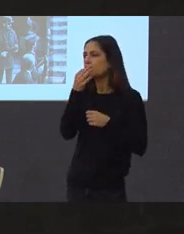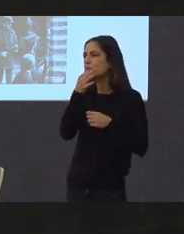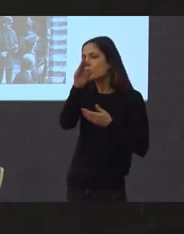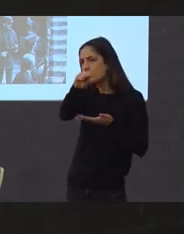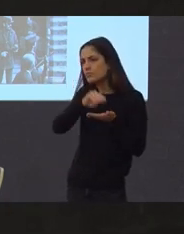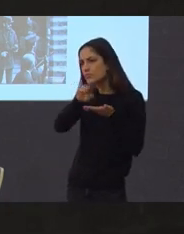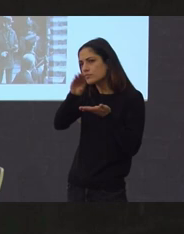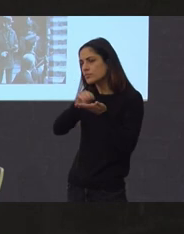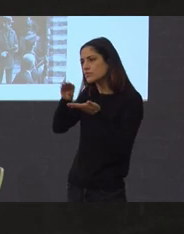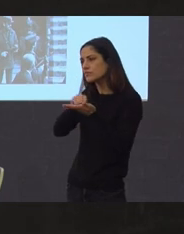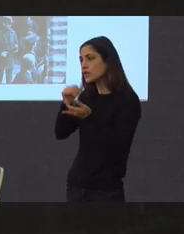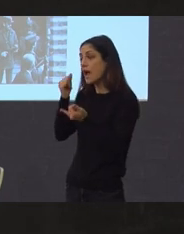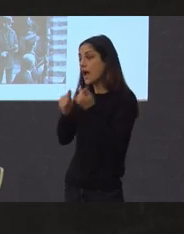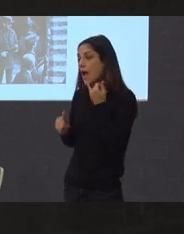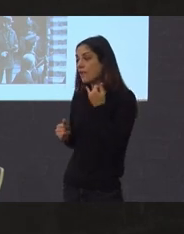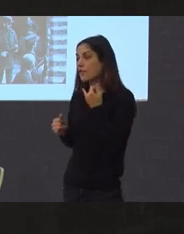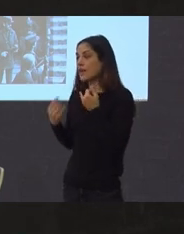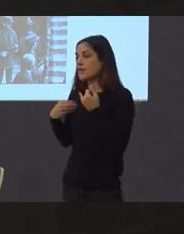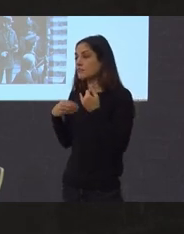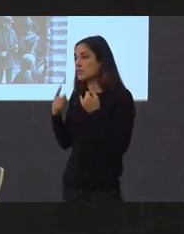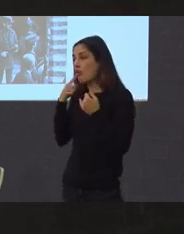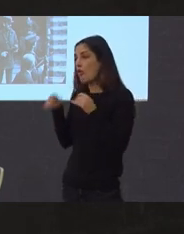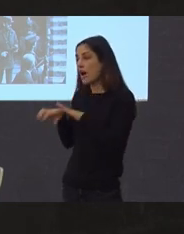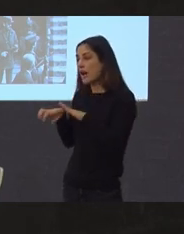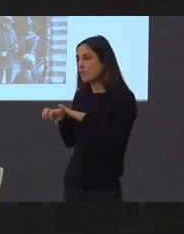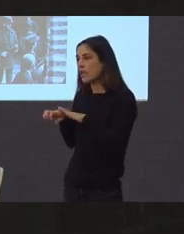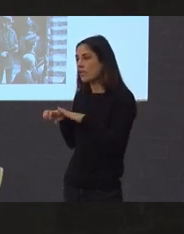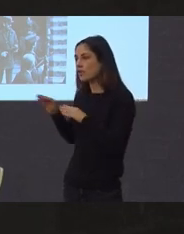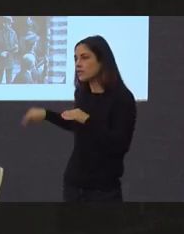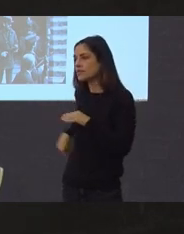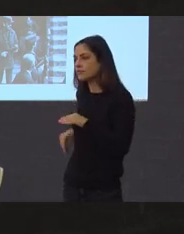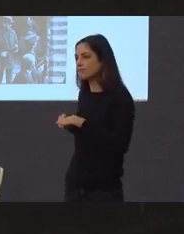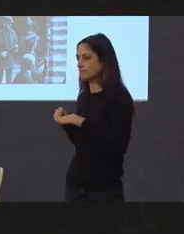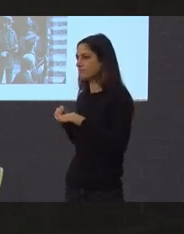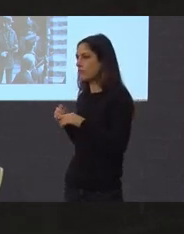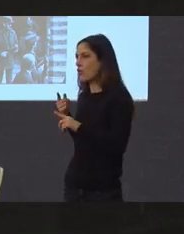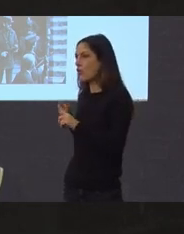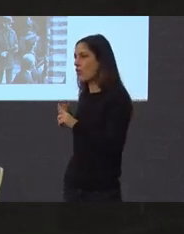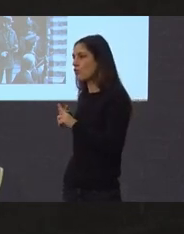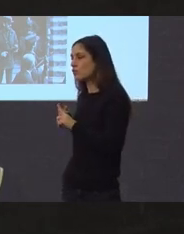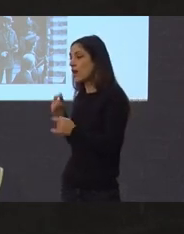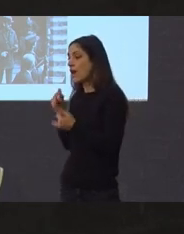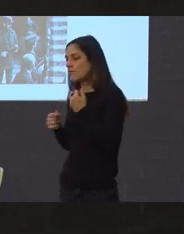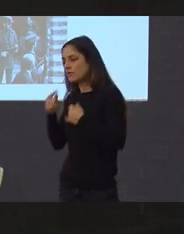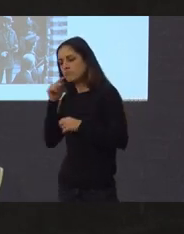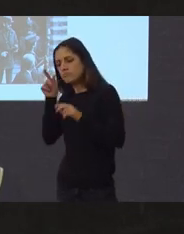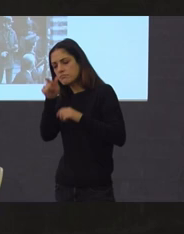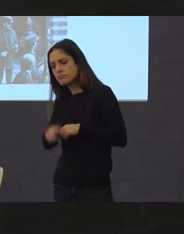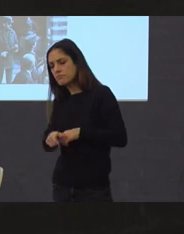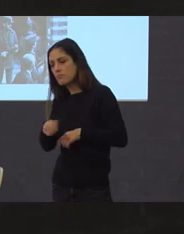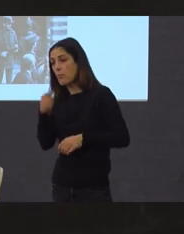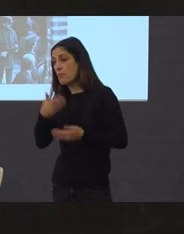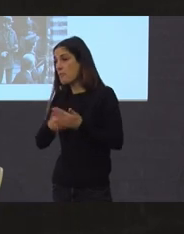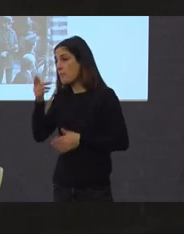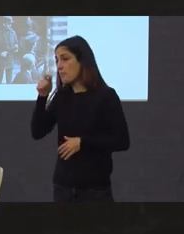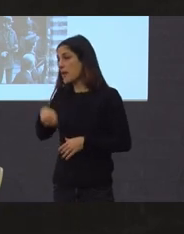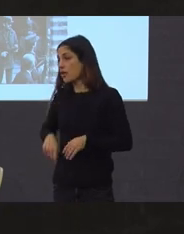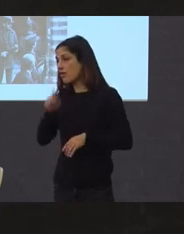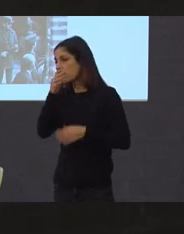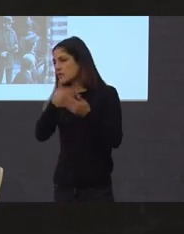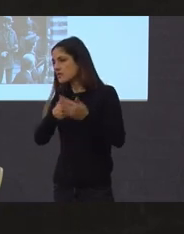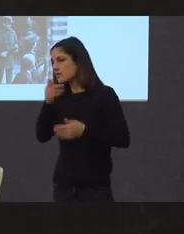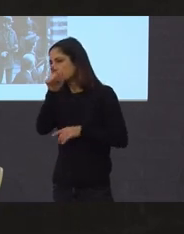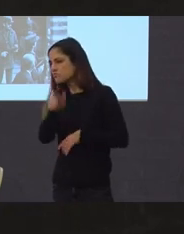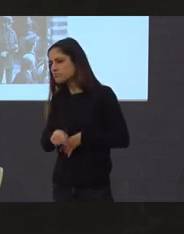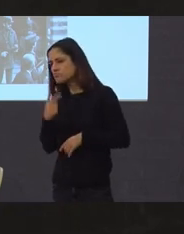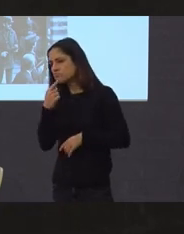lles filtraron estas cousas que hoxe son secreto, os tachen de conspiranoicos, non? Aí estamos cas